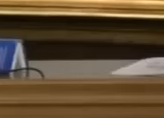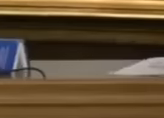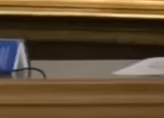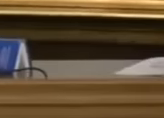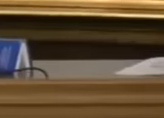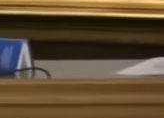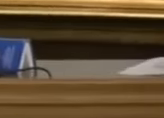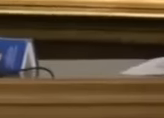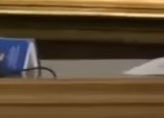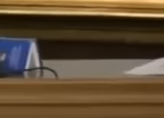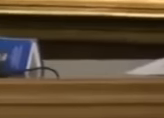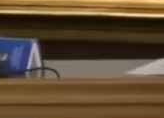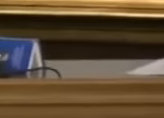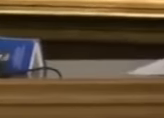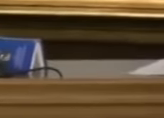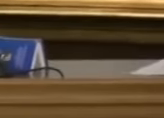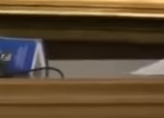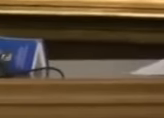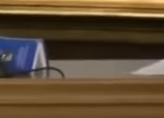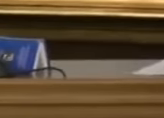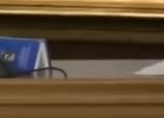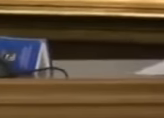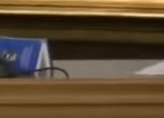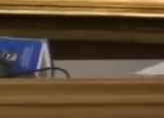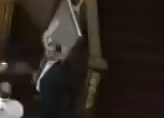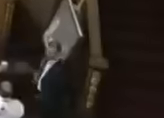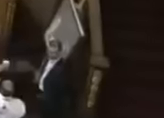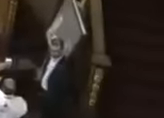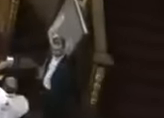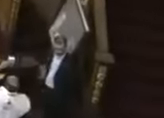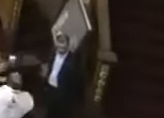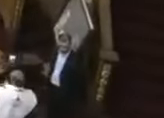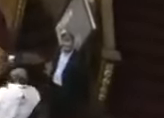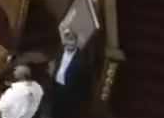Ángel Rodríguez. Voy a dejar en el derecho de palabra al diputado Oscar Rondero.